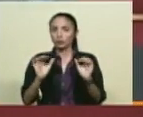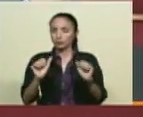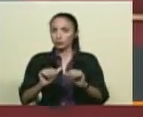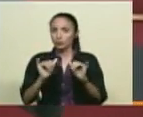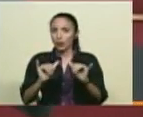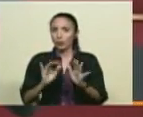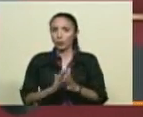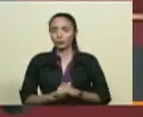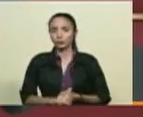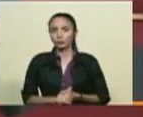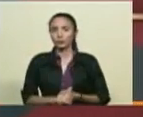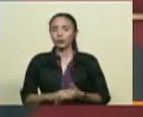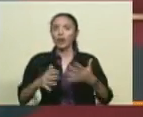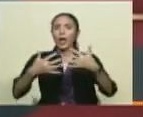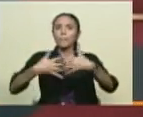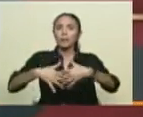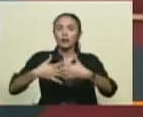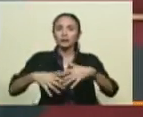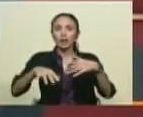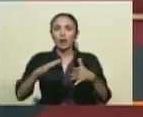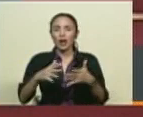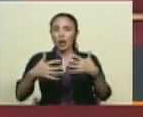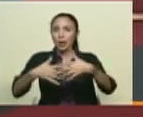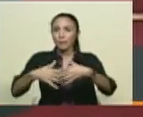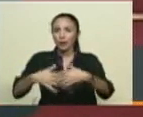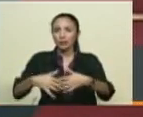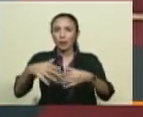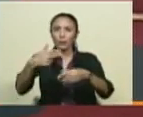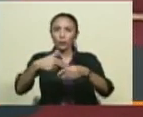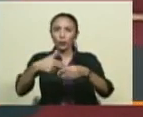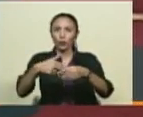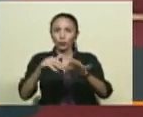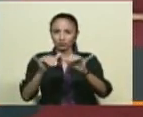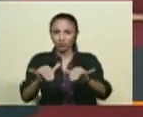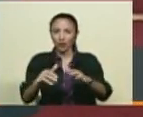nuestra empresa Citgo. Pero si el gobierno extremista,